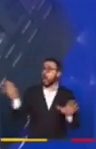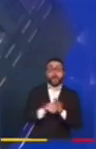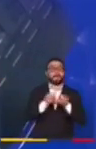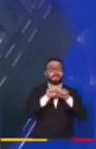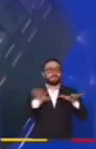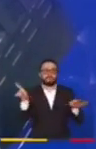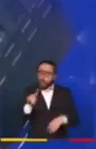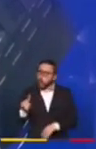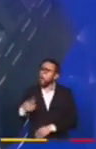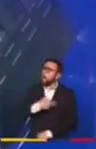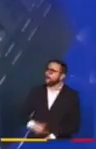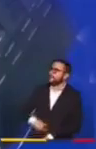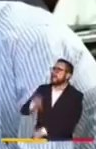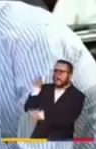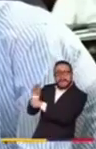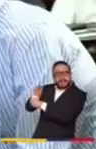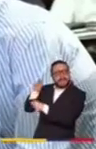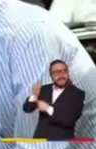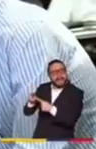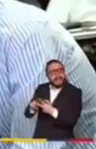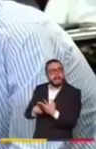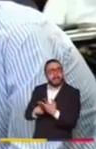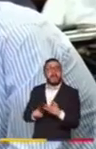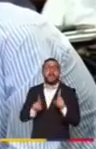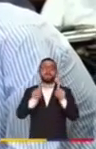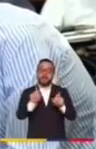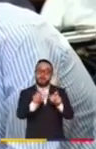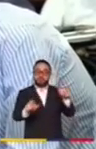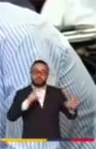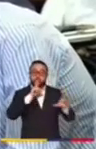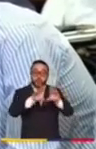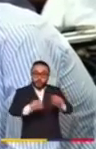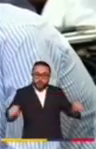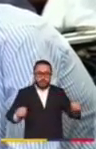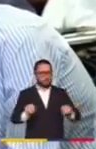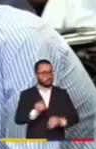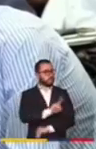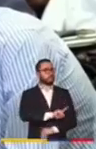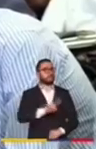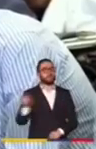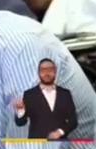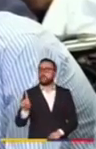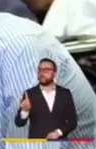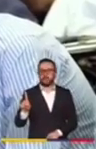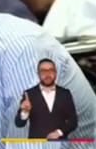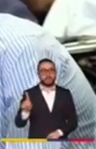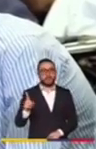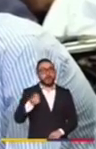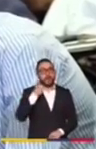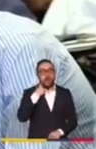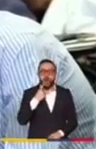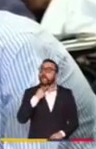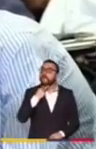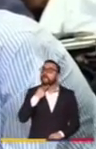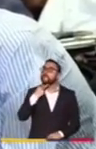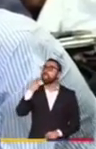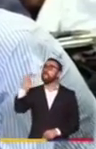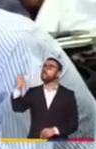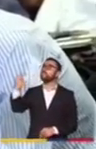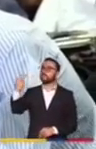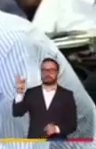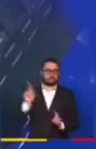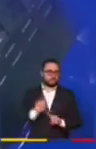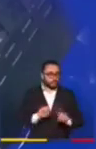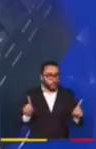critíquenlo, pero no permitan que silencien al pueblo, no permitan que silencie su voz de las urnas, su